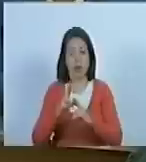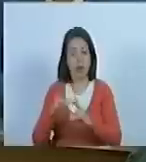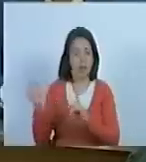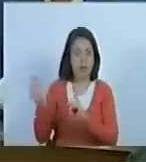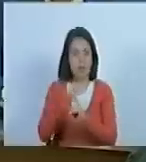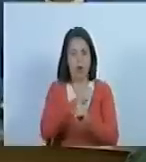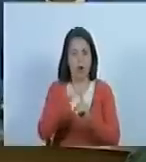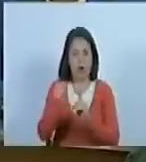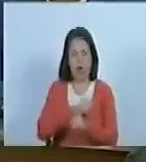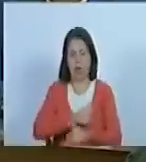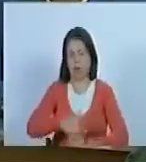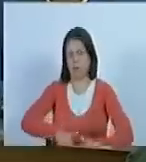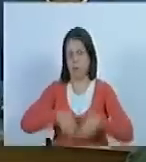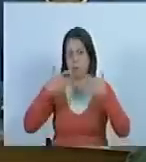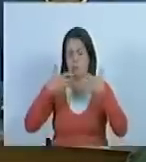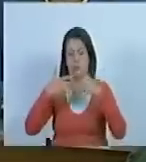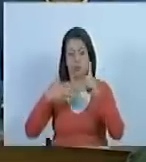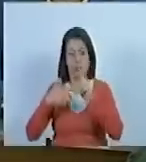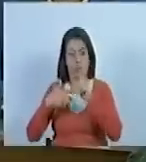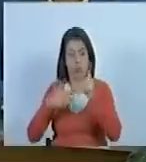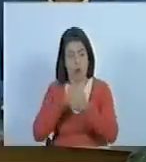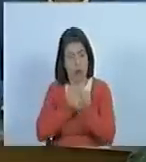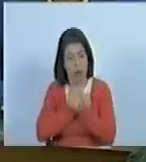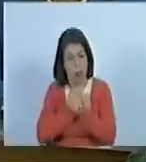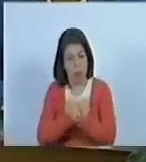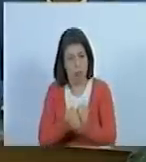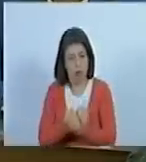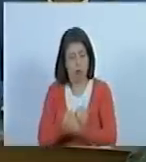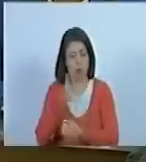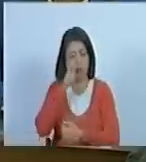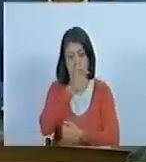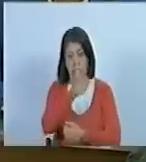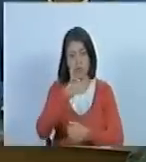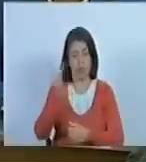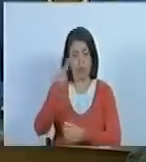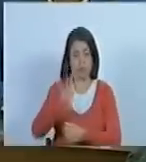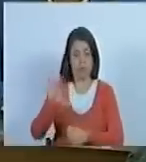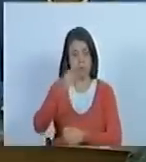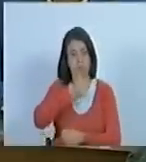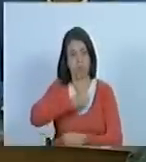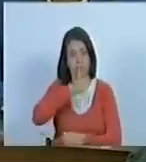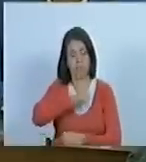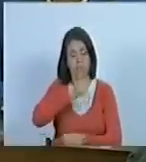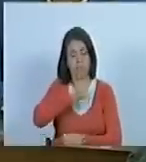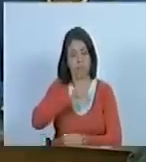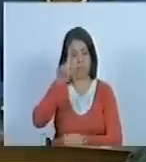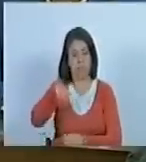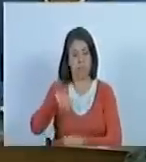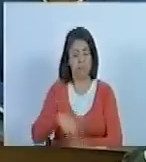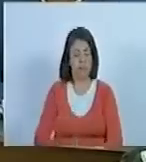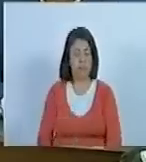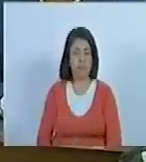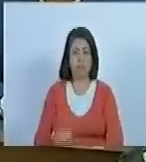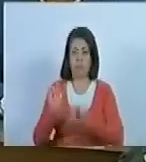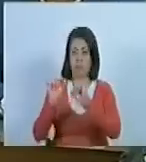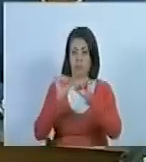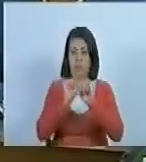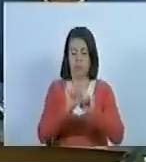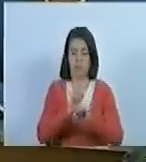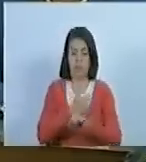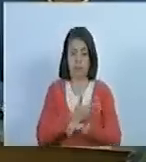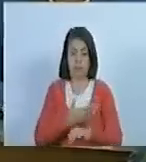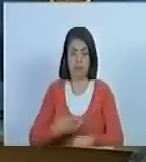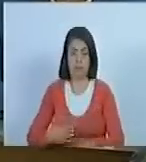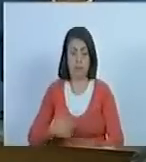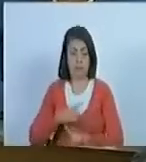eso la intolerancia, tiene que ser precisamente el amor por el pueblo de Venezuela y la tolerancia. Y además de eso, evitamos, presidente,